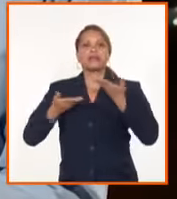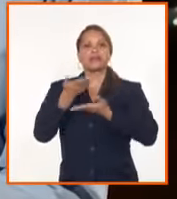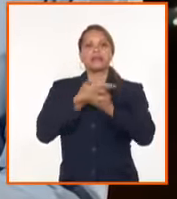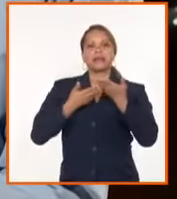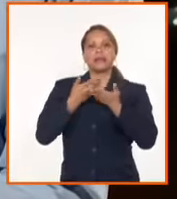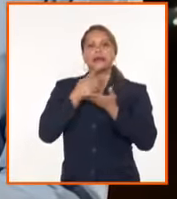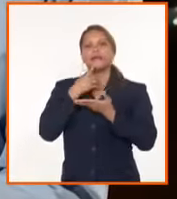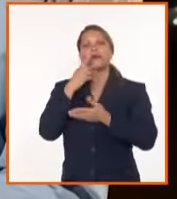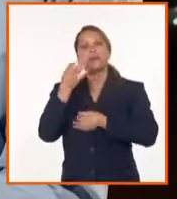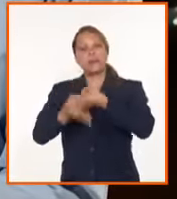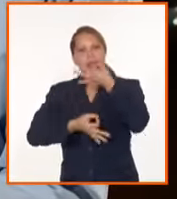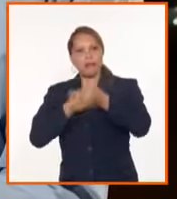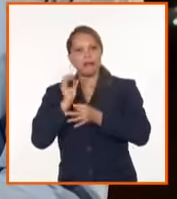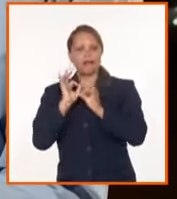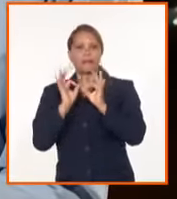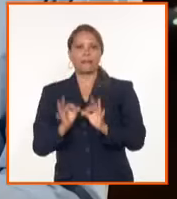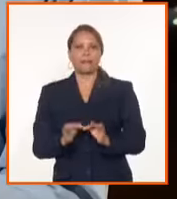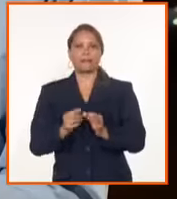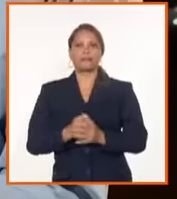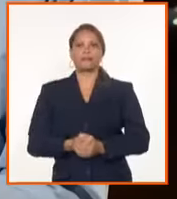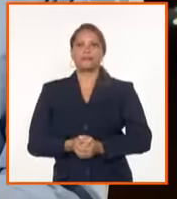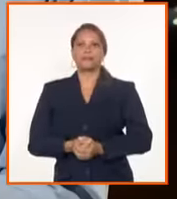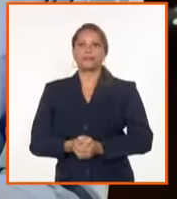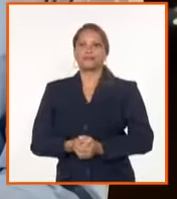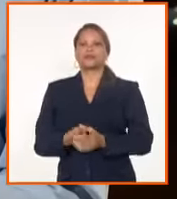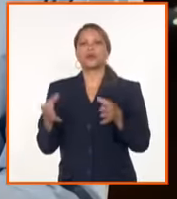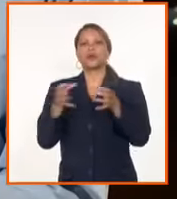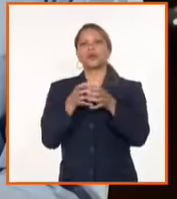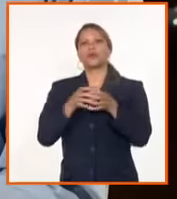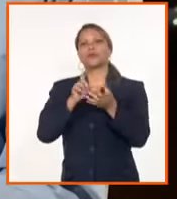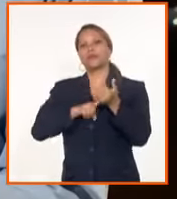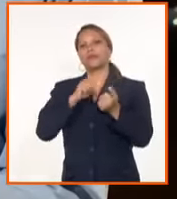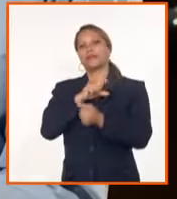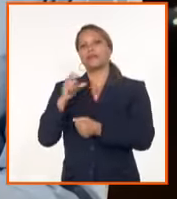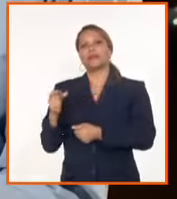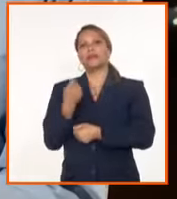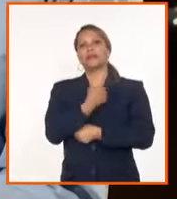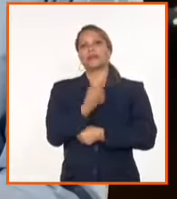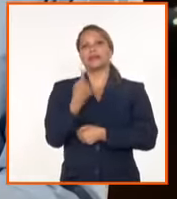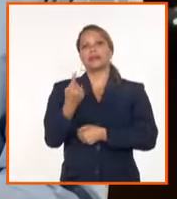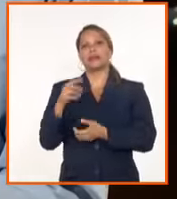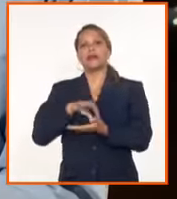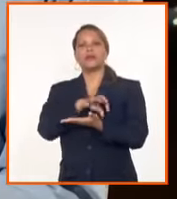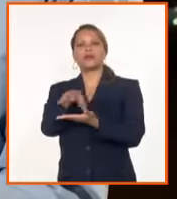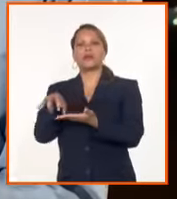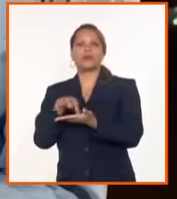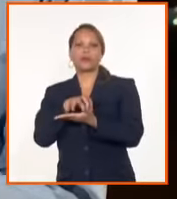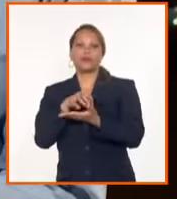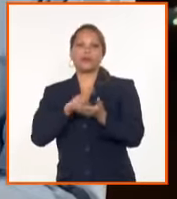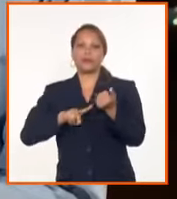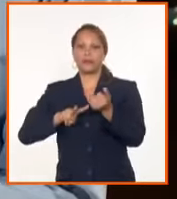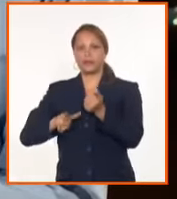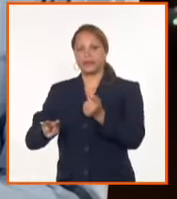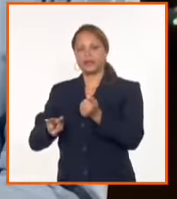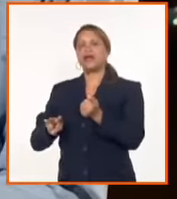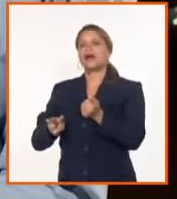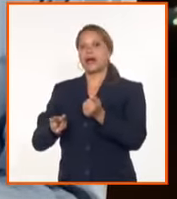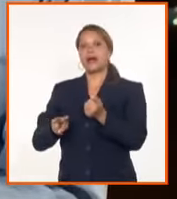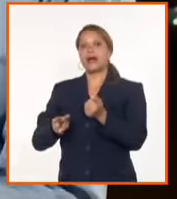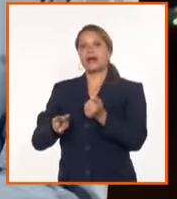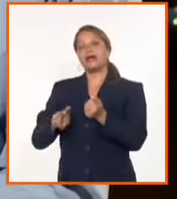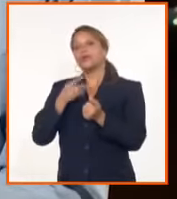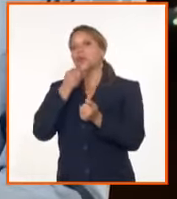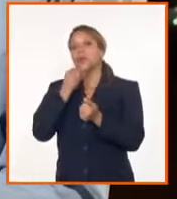burós provinciales del partido en cada uno de los territorios. Porque lo que sí no podemos